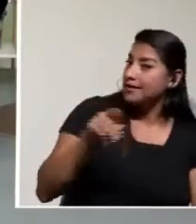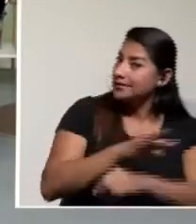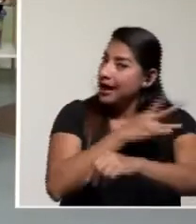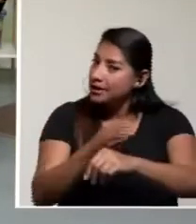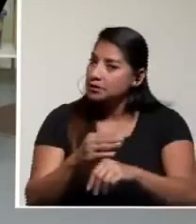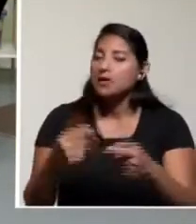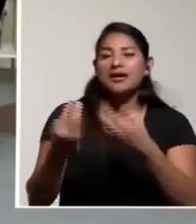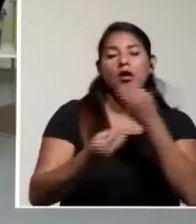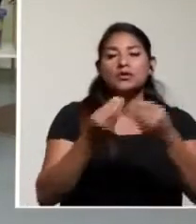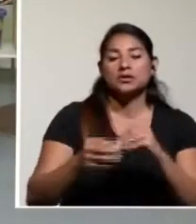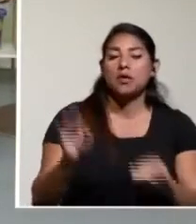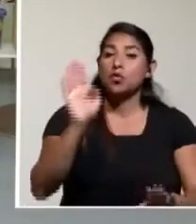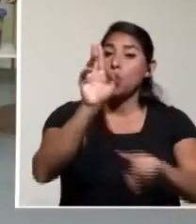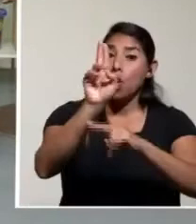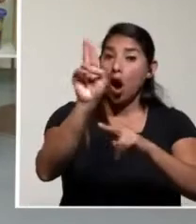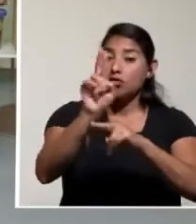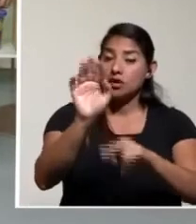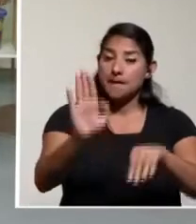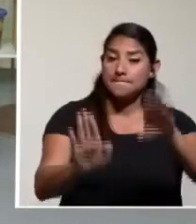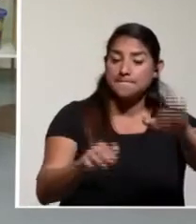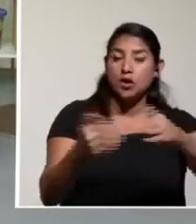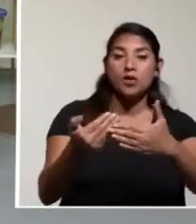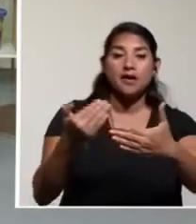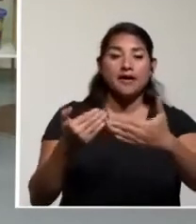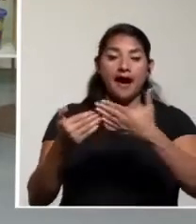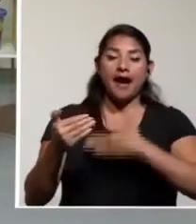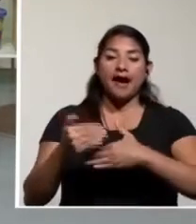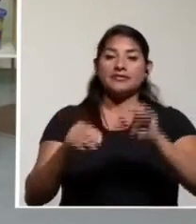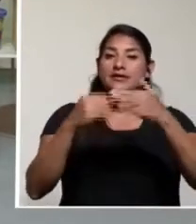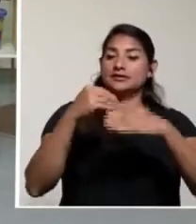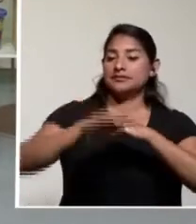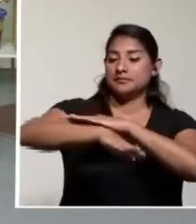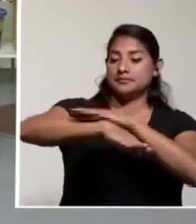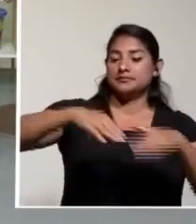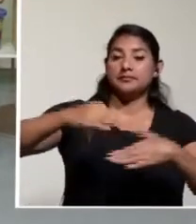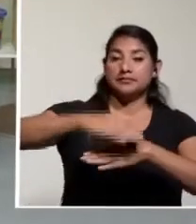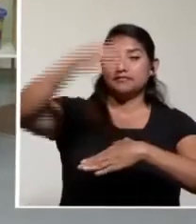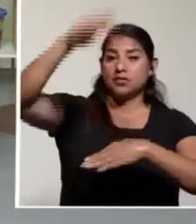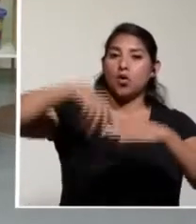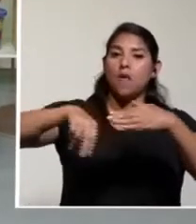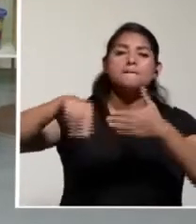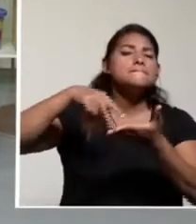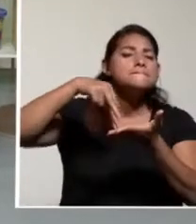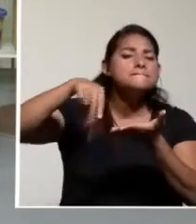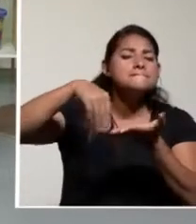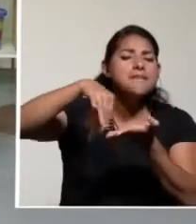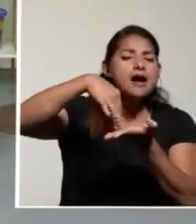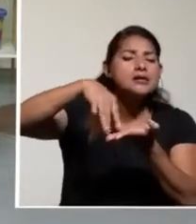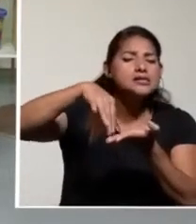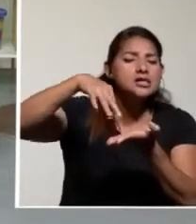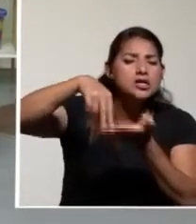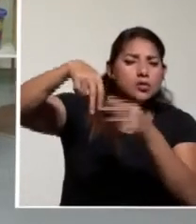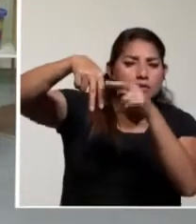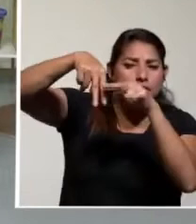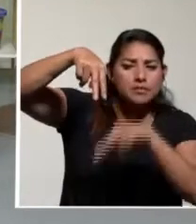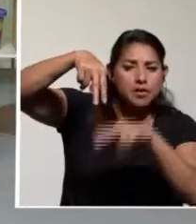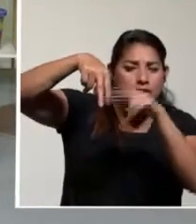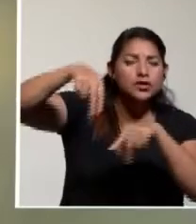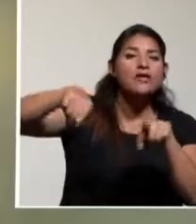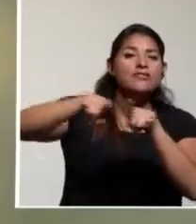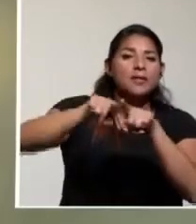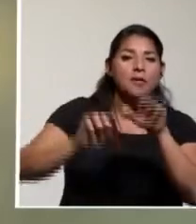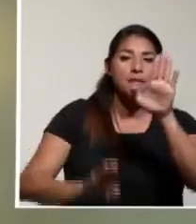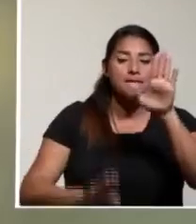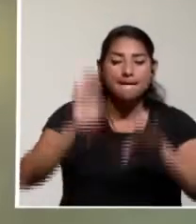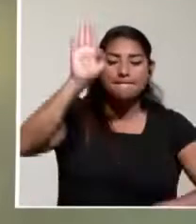combinando todo lo que hicimos antes, extremidades superiores con movimientos muy parecidos, extremidades inferiores y luego vamos a